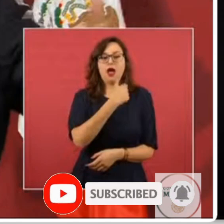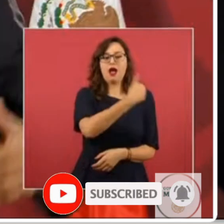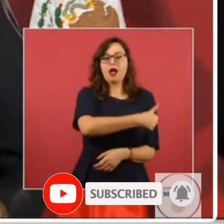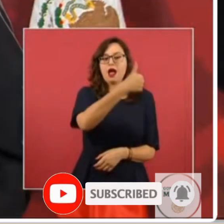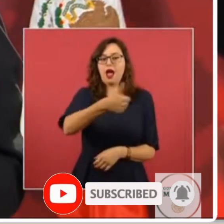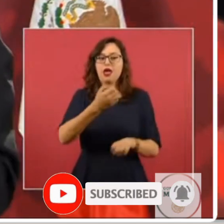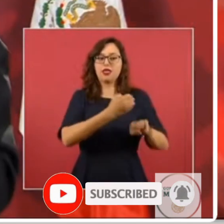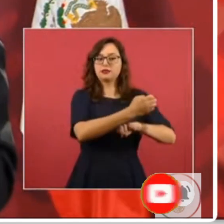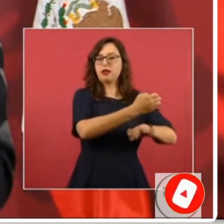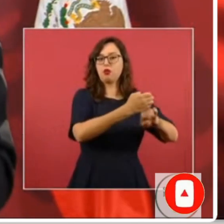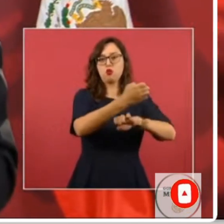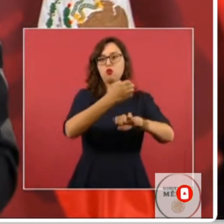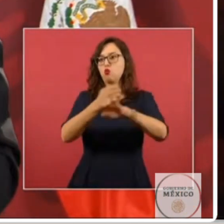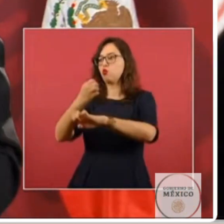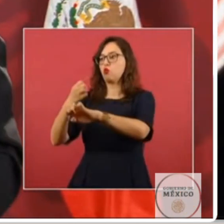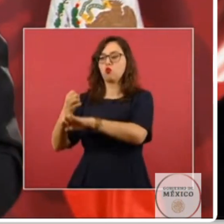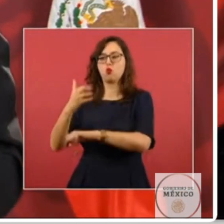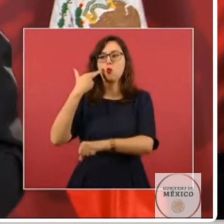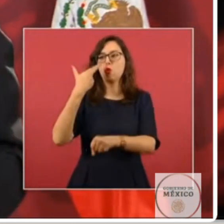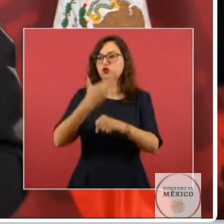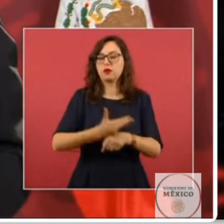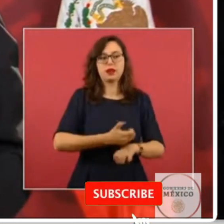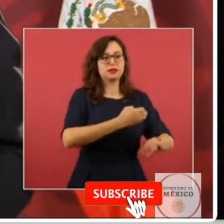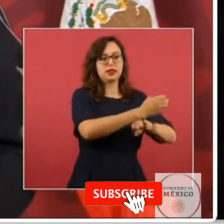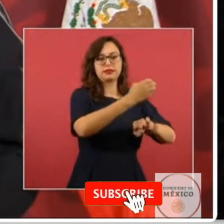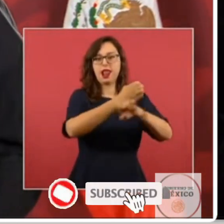transferirle dinero a los estados